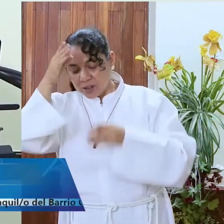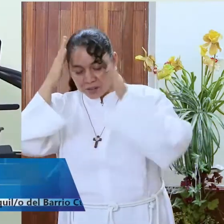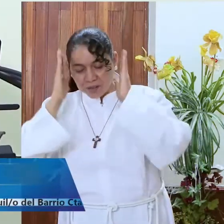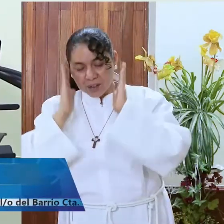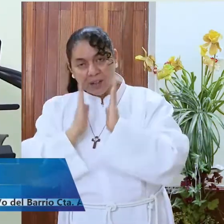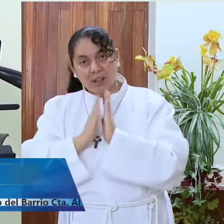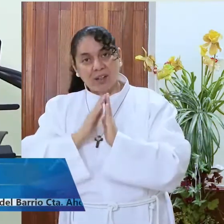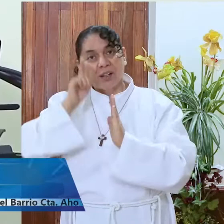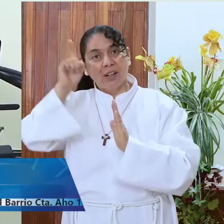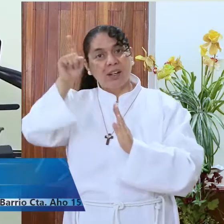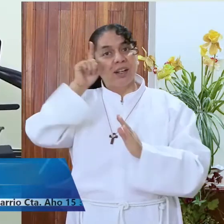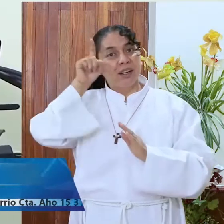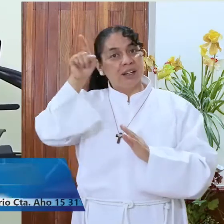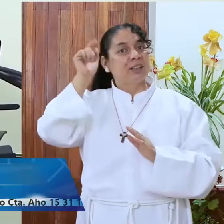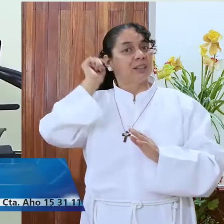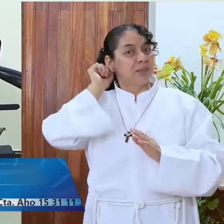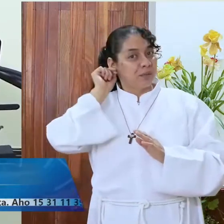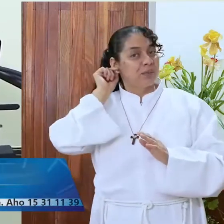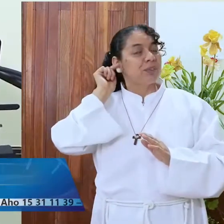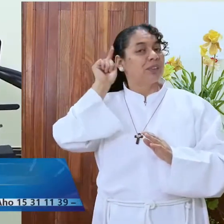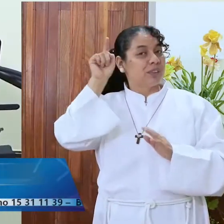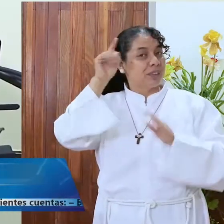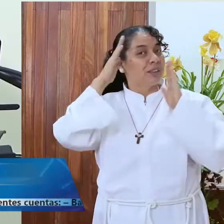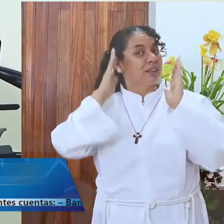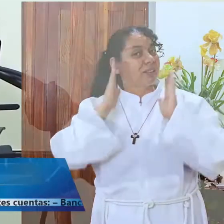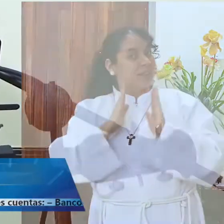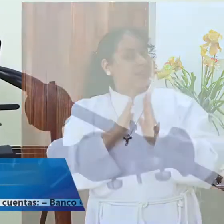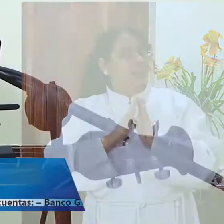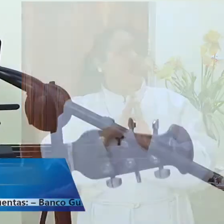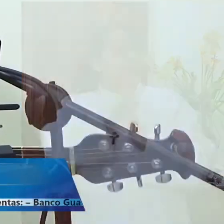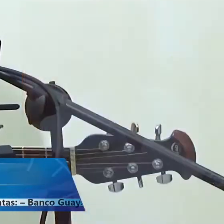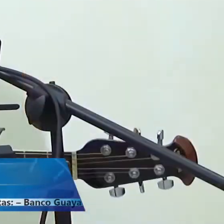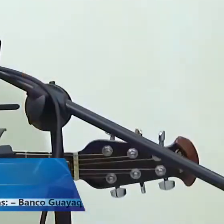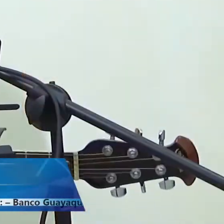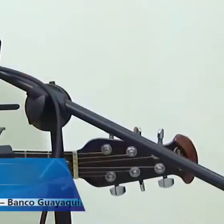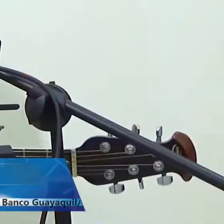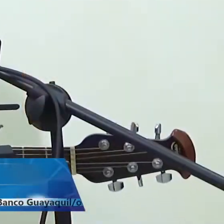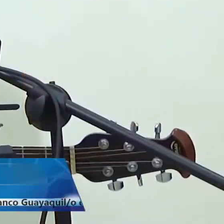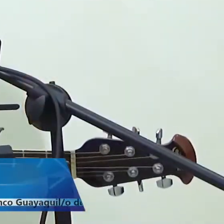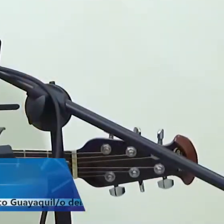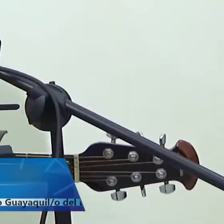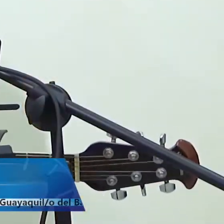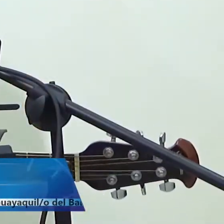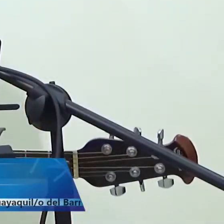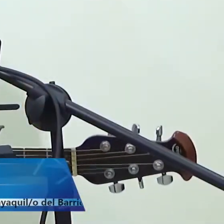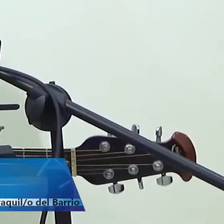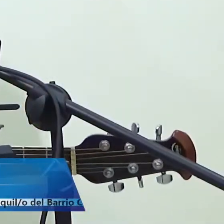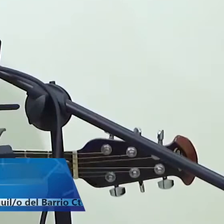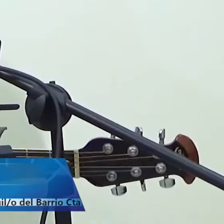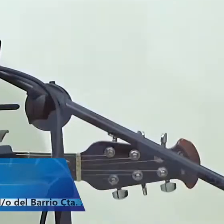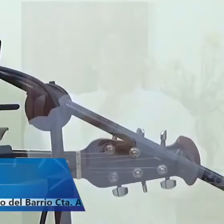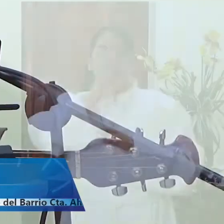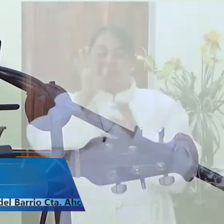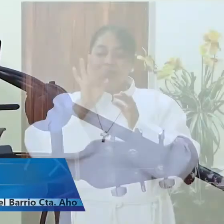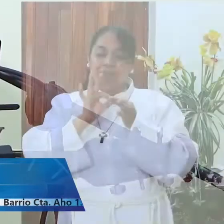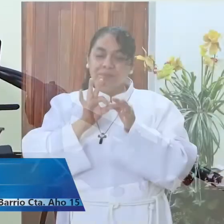esta mujer debe hacer siempre el señor se preparó